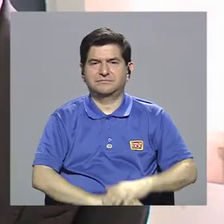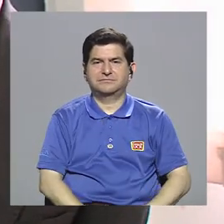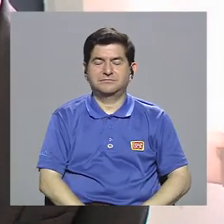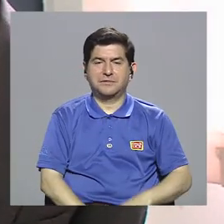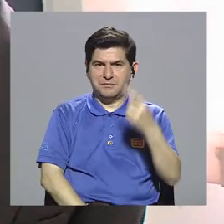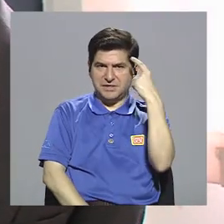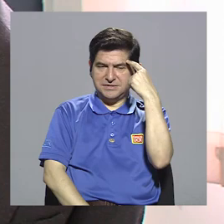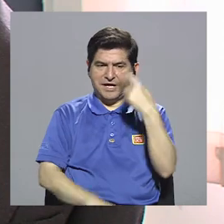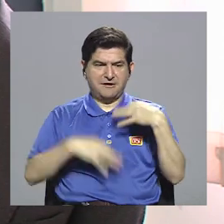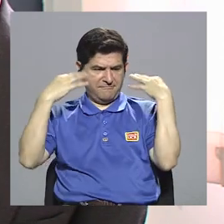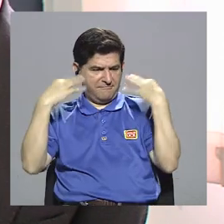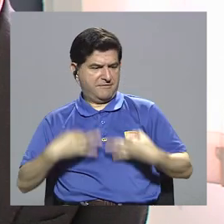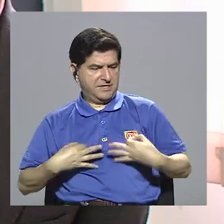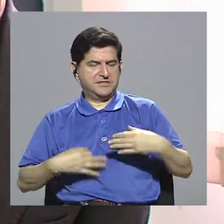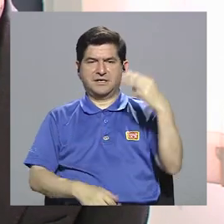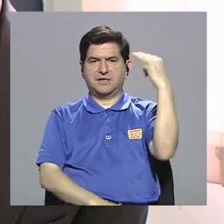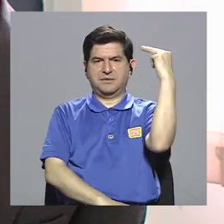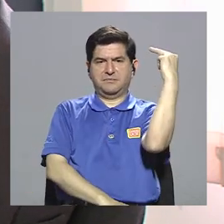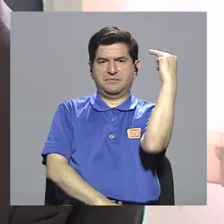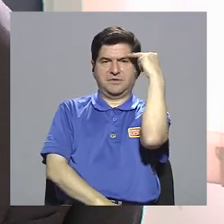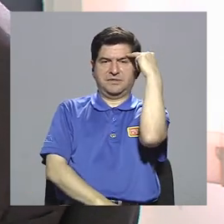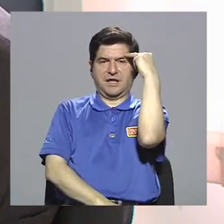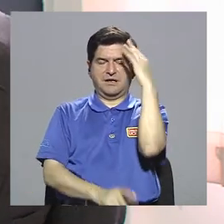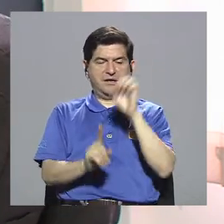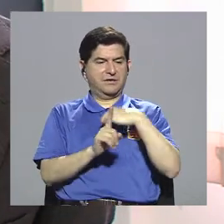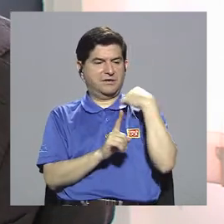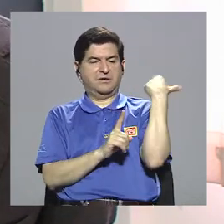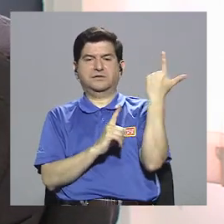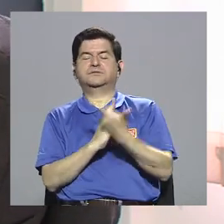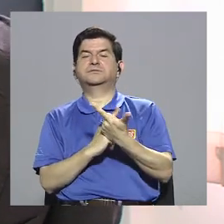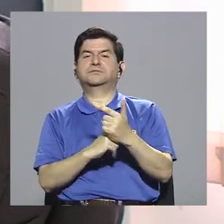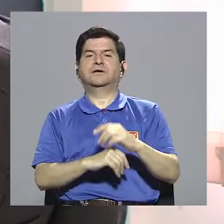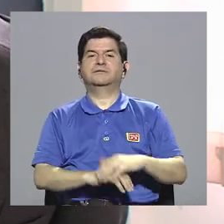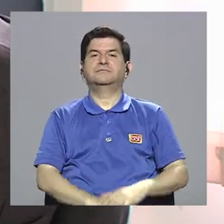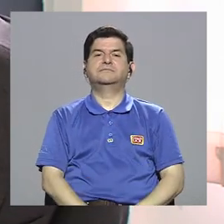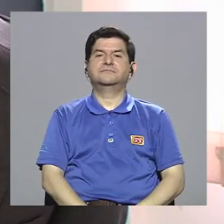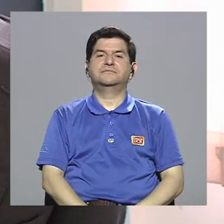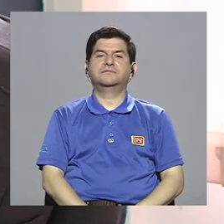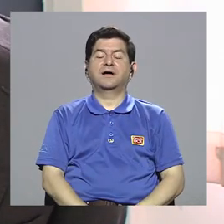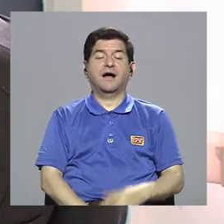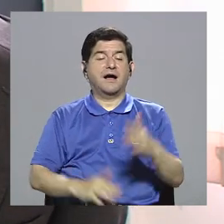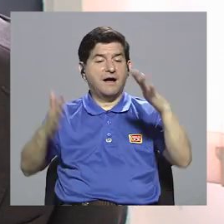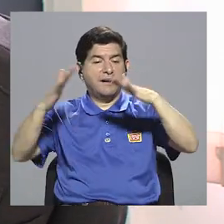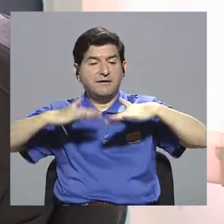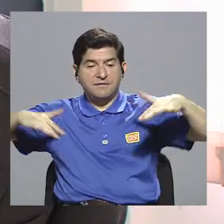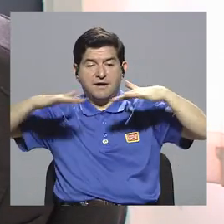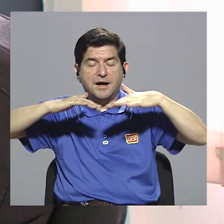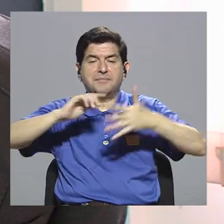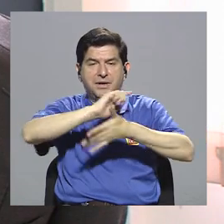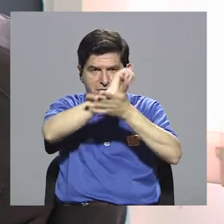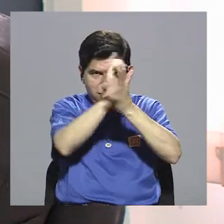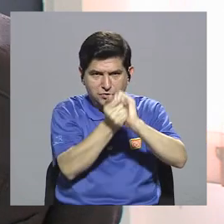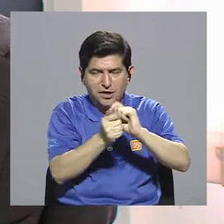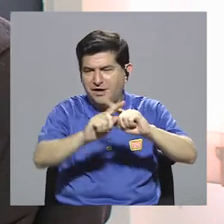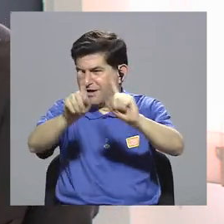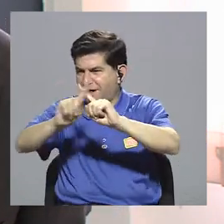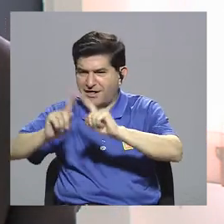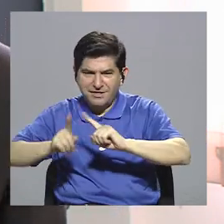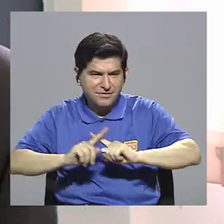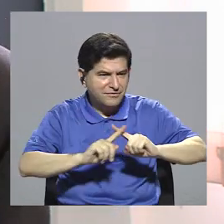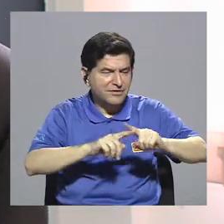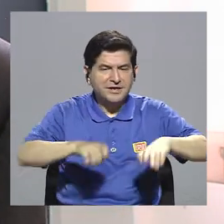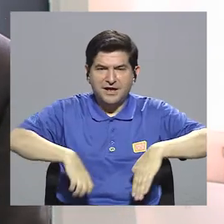tanto físicas como mentales como sociales de manera de tener ambientes que son adaptados a las